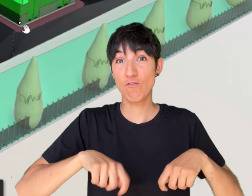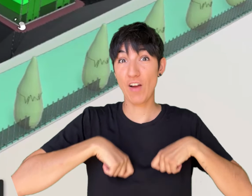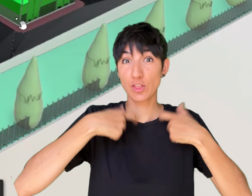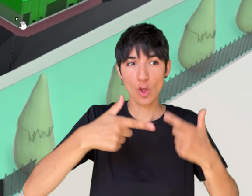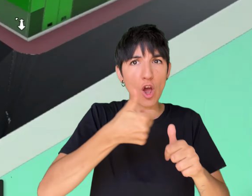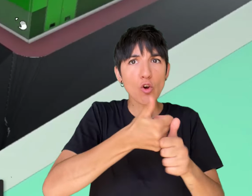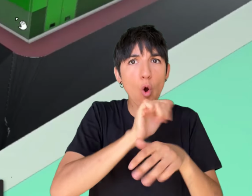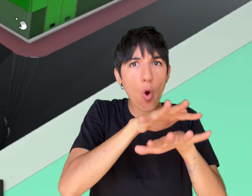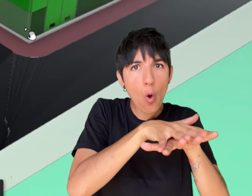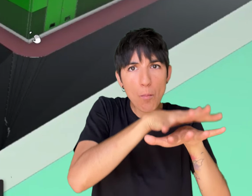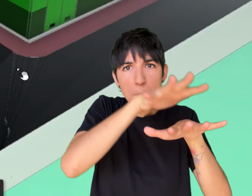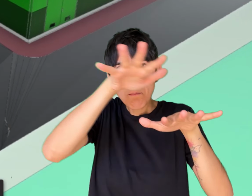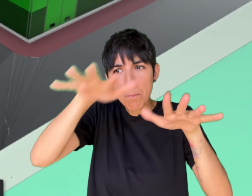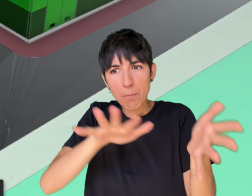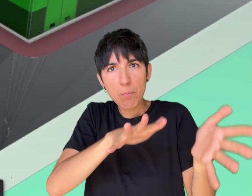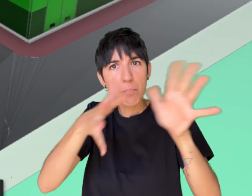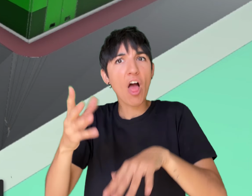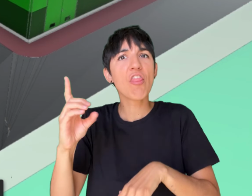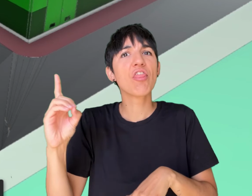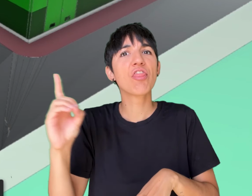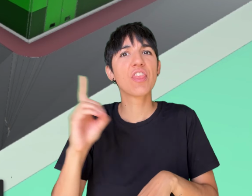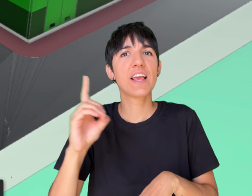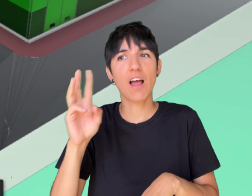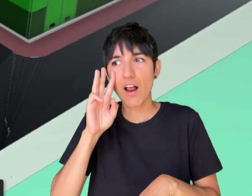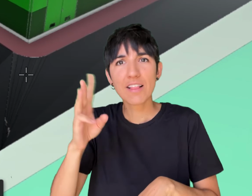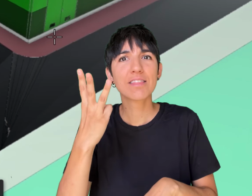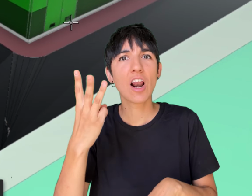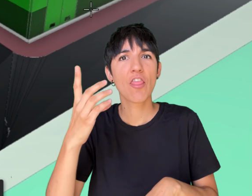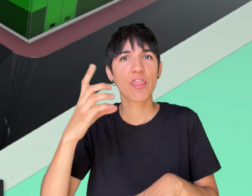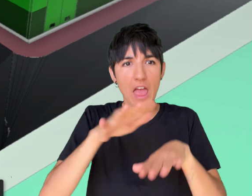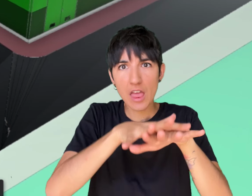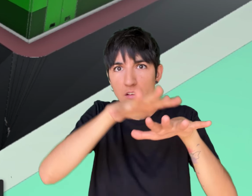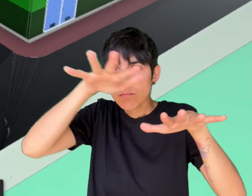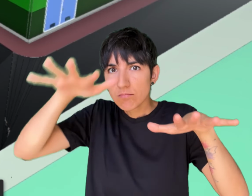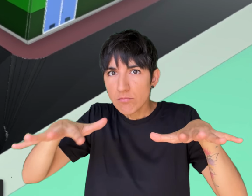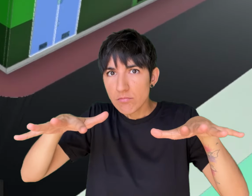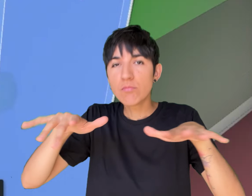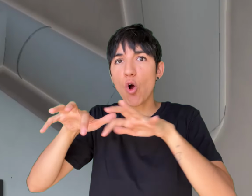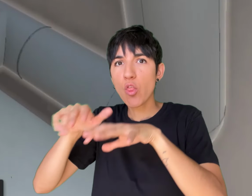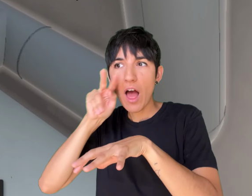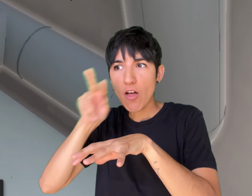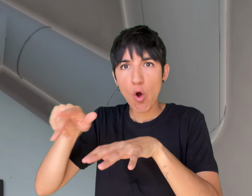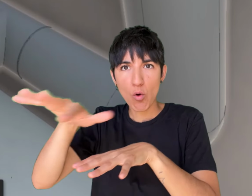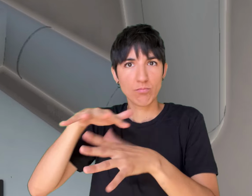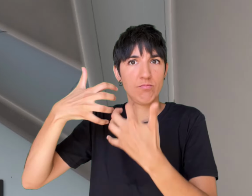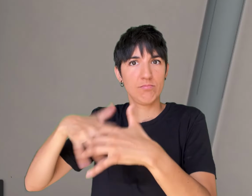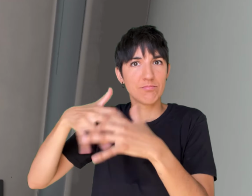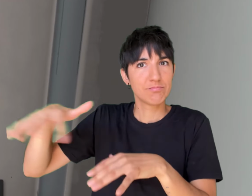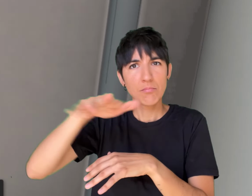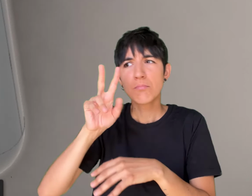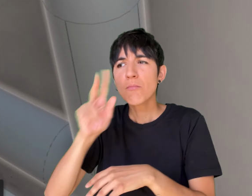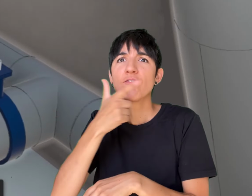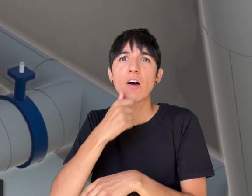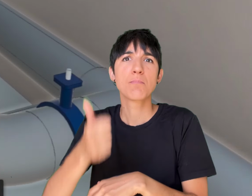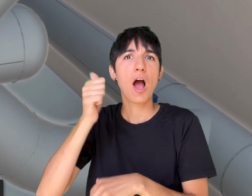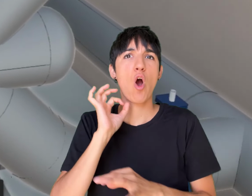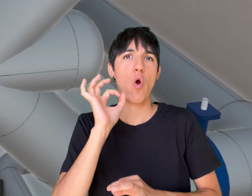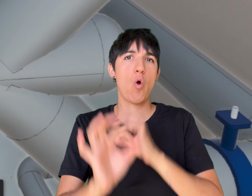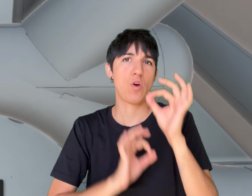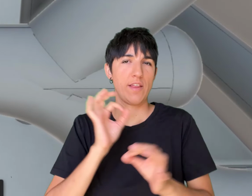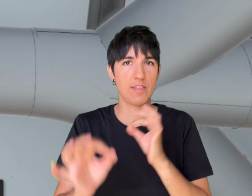Sur, que proporcionará una mejora adicional a la gestión de la planta, al integrar diferentes servicios con capas de inteligencia